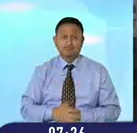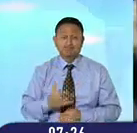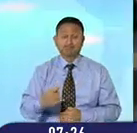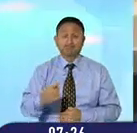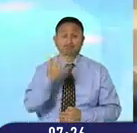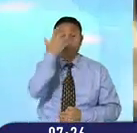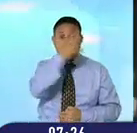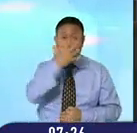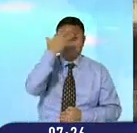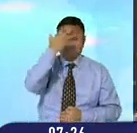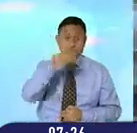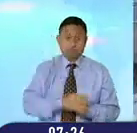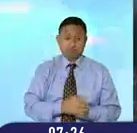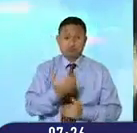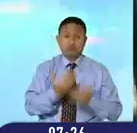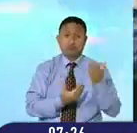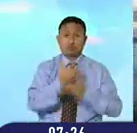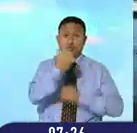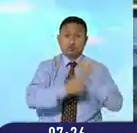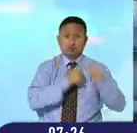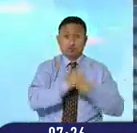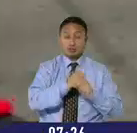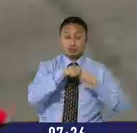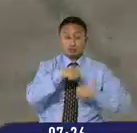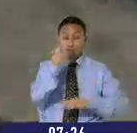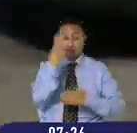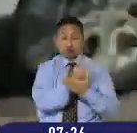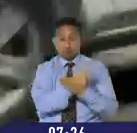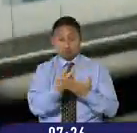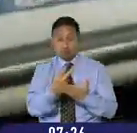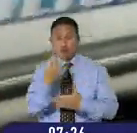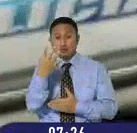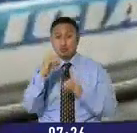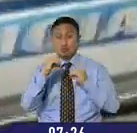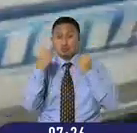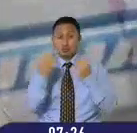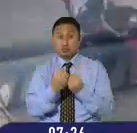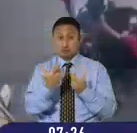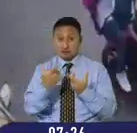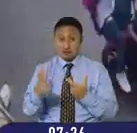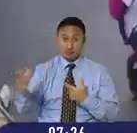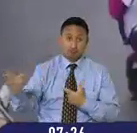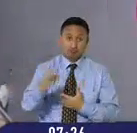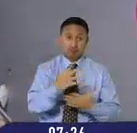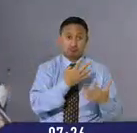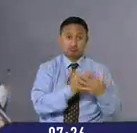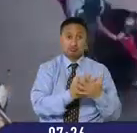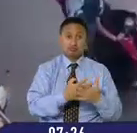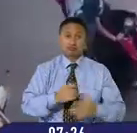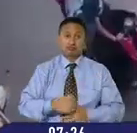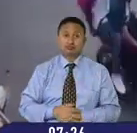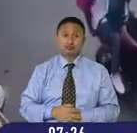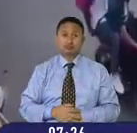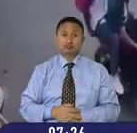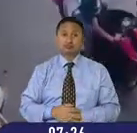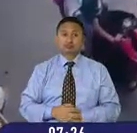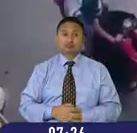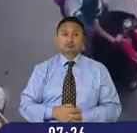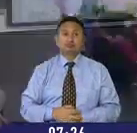en 2 semanas del nuevo año, 4 organizaciones delictivas han sido desarticuladas. En Quito informó Iván